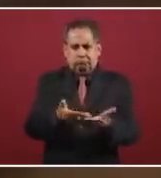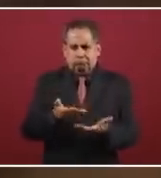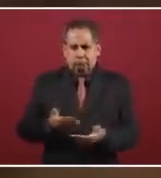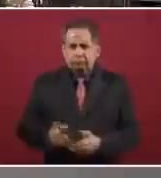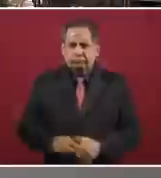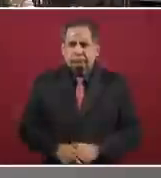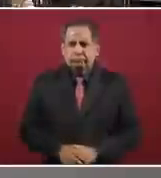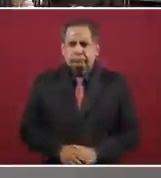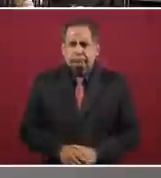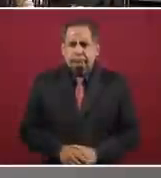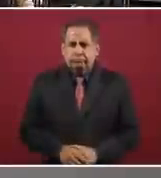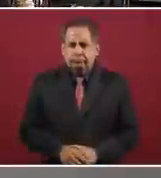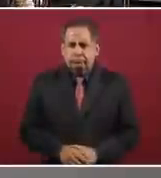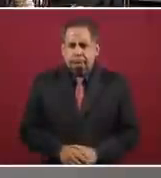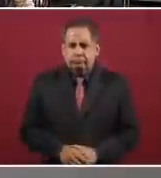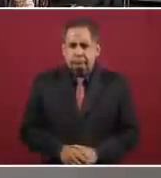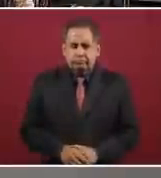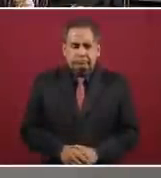la mesa.